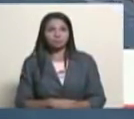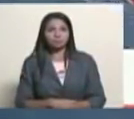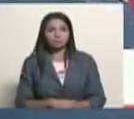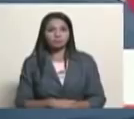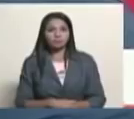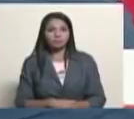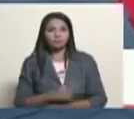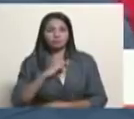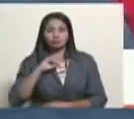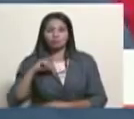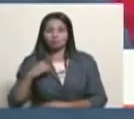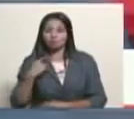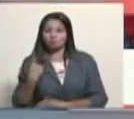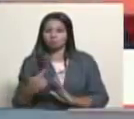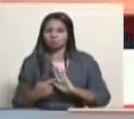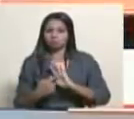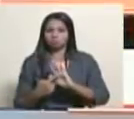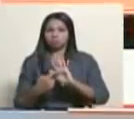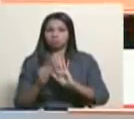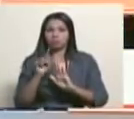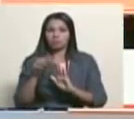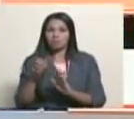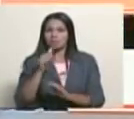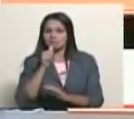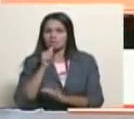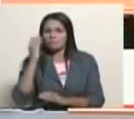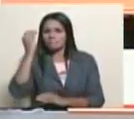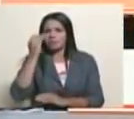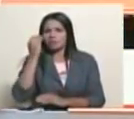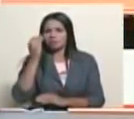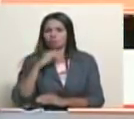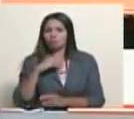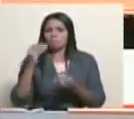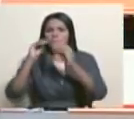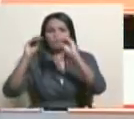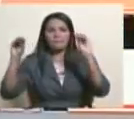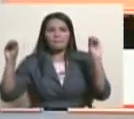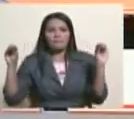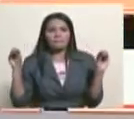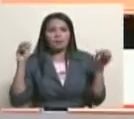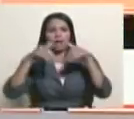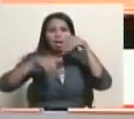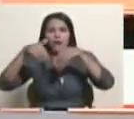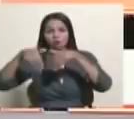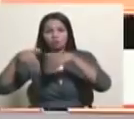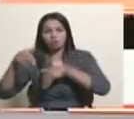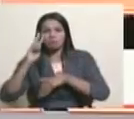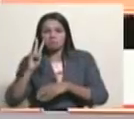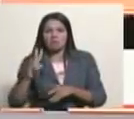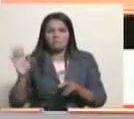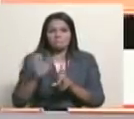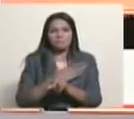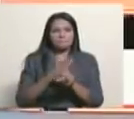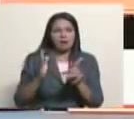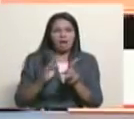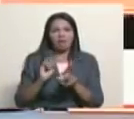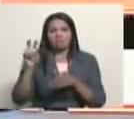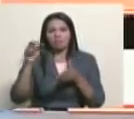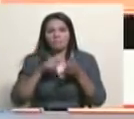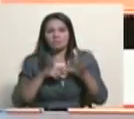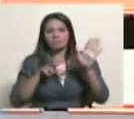Lo hemos demostrado. ¿Quién iba a pensar que íbamos a convocar elecciones en medio de la violencia del 2017?